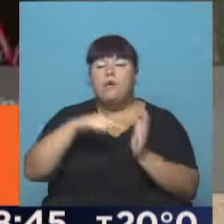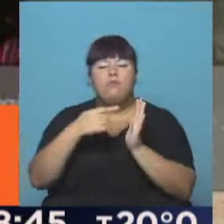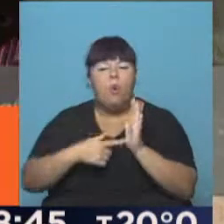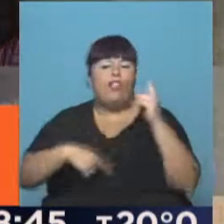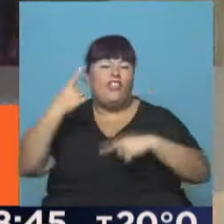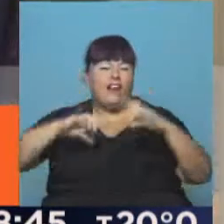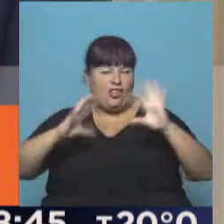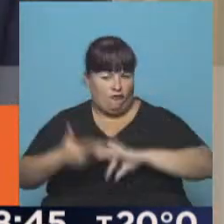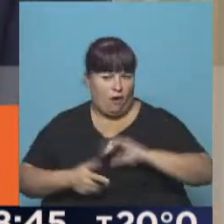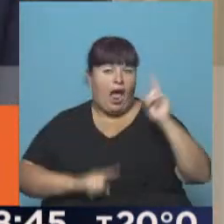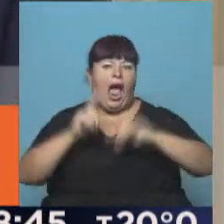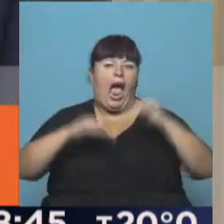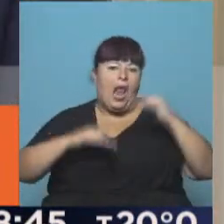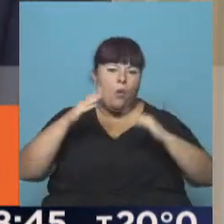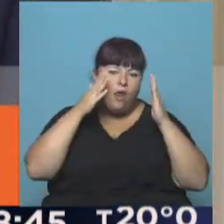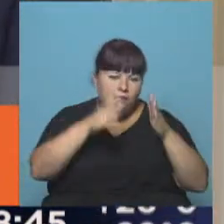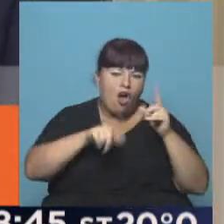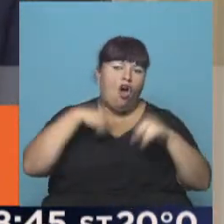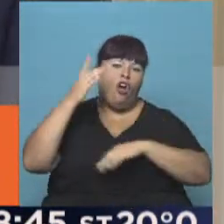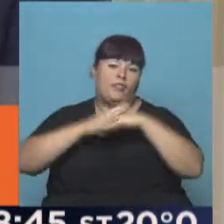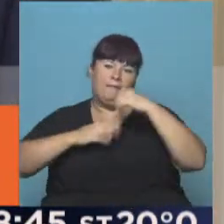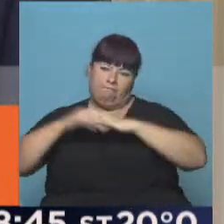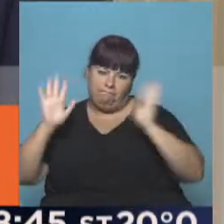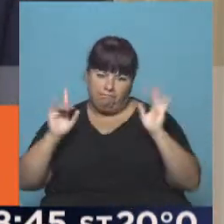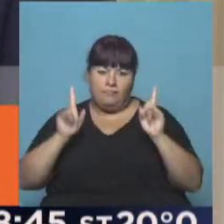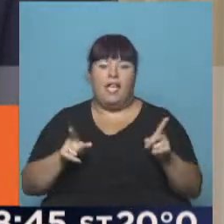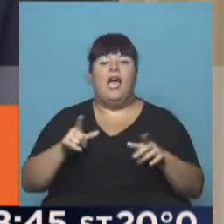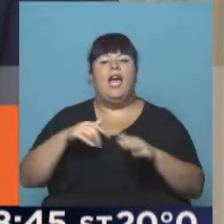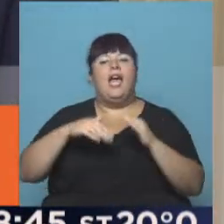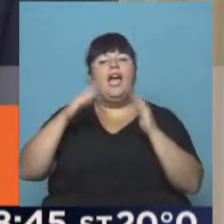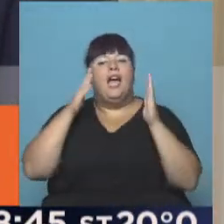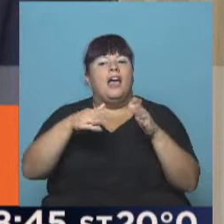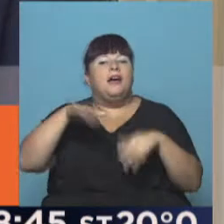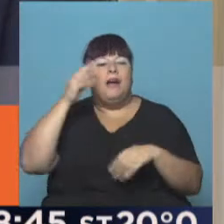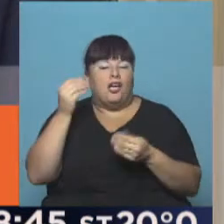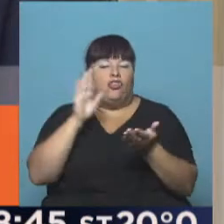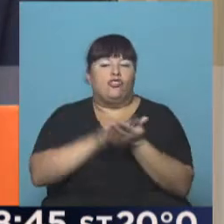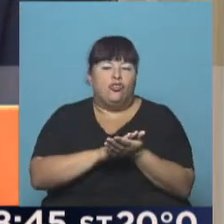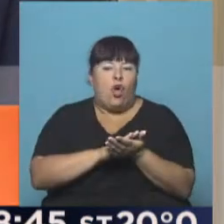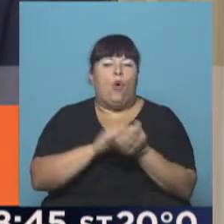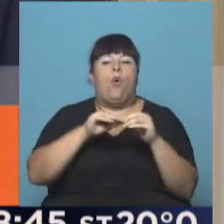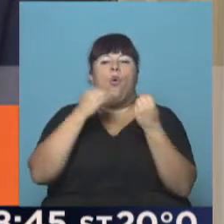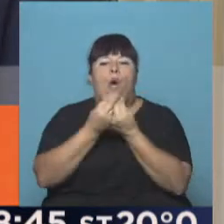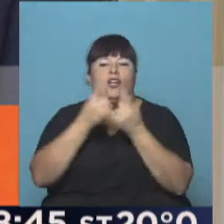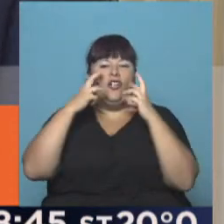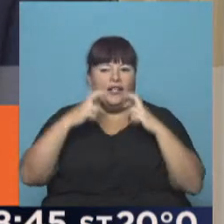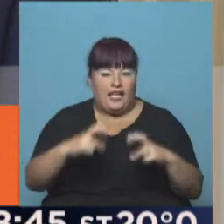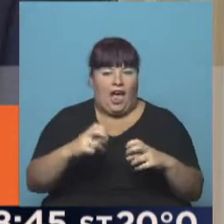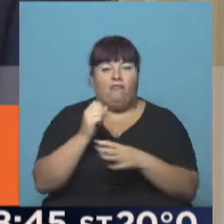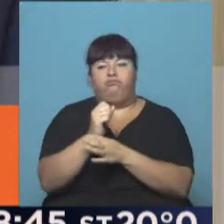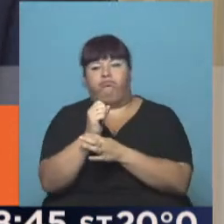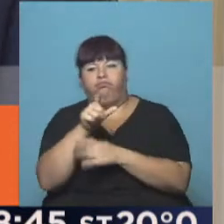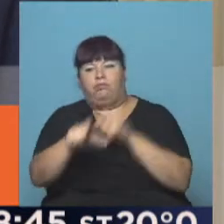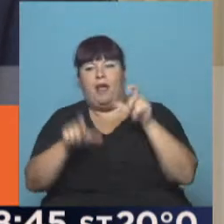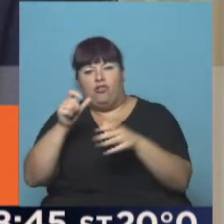varias variables, algunas variables más objetivas, otras más subjetivas. Las variables objetivas tienen que ver con el número de investigadores, el prestigio de